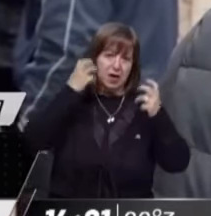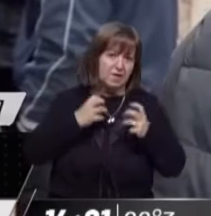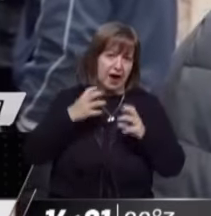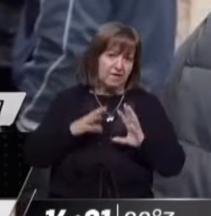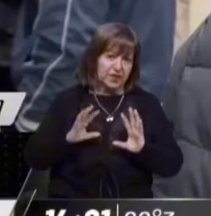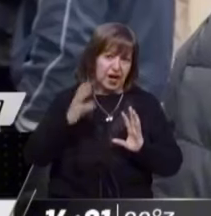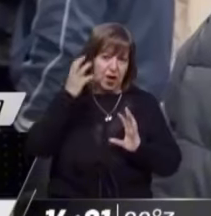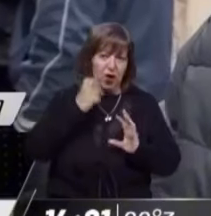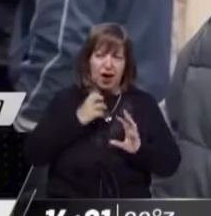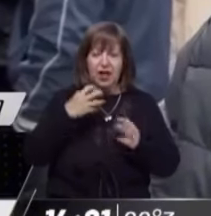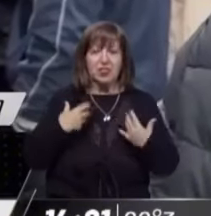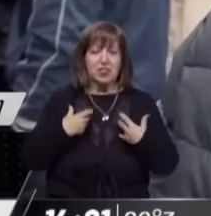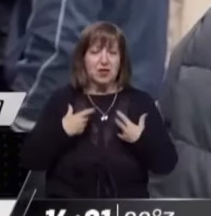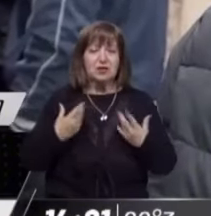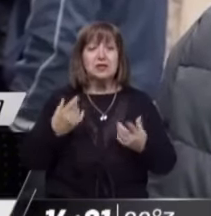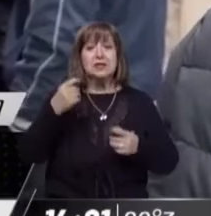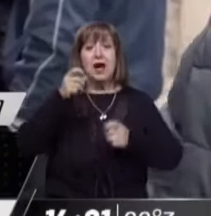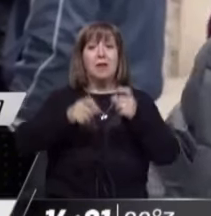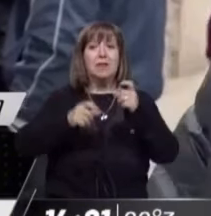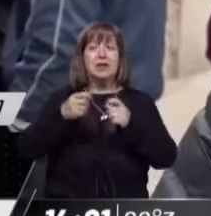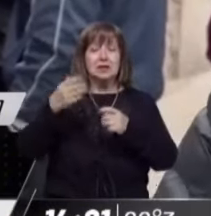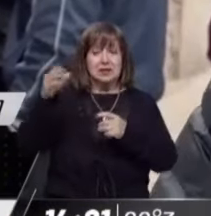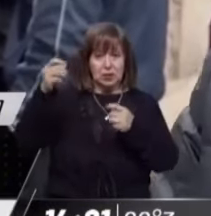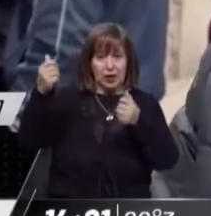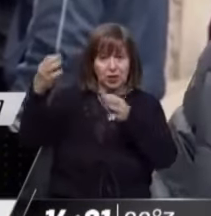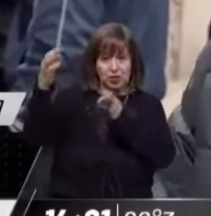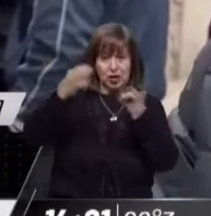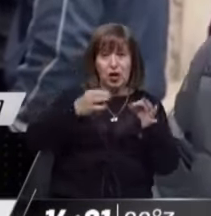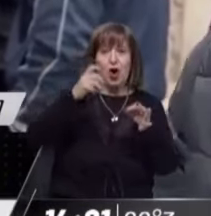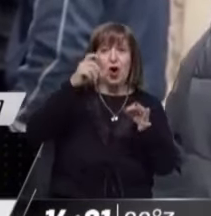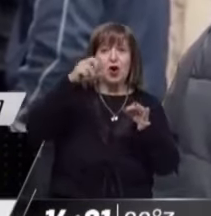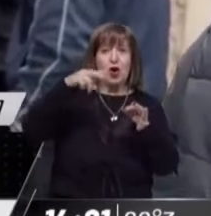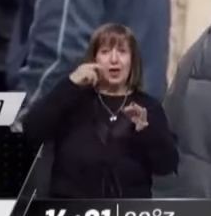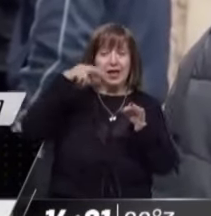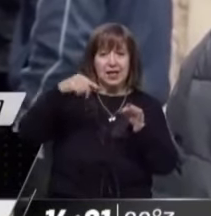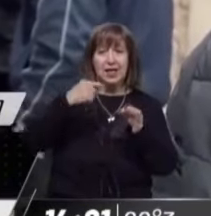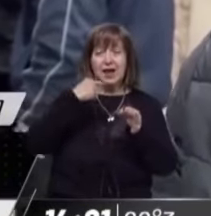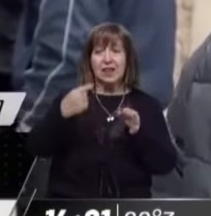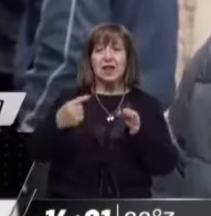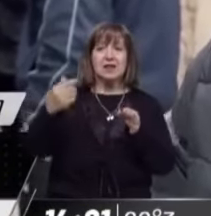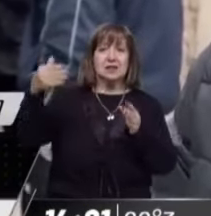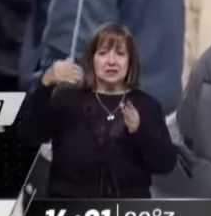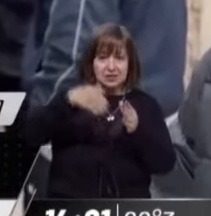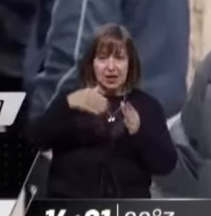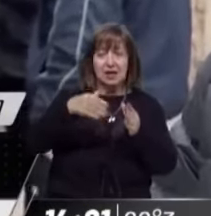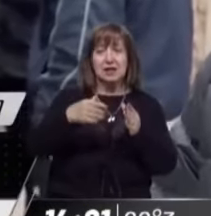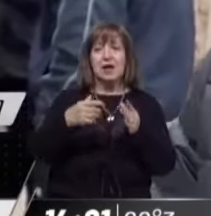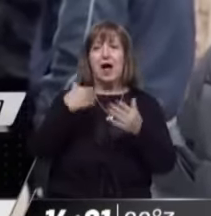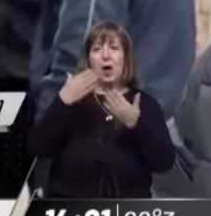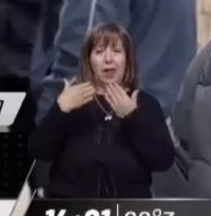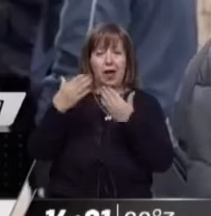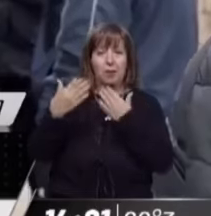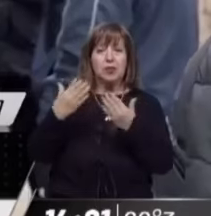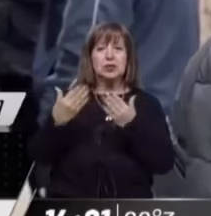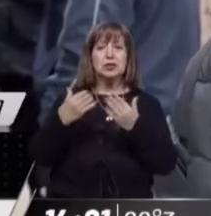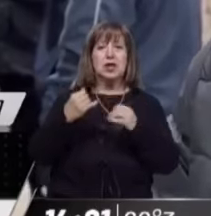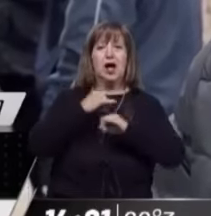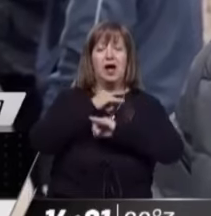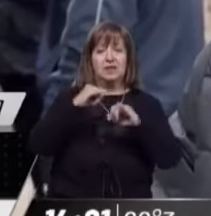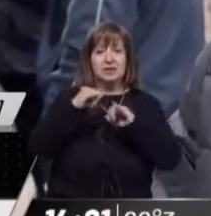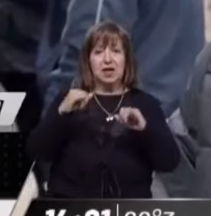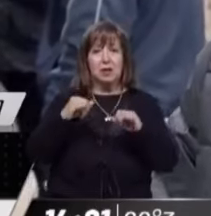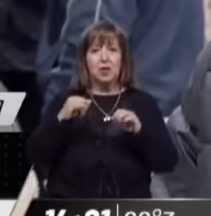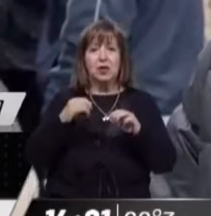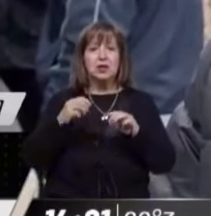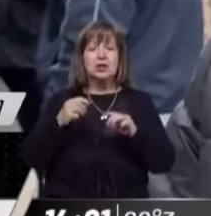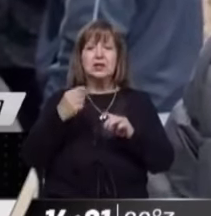bueno, recién estuvimos hablando con gente con IM. Y ellos también los autorizaron y está declarado que